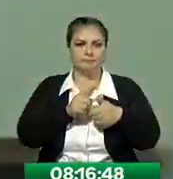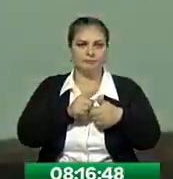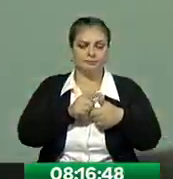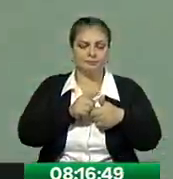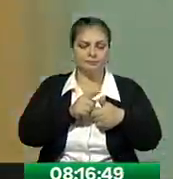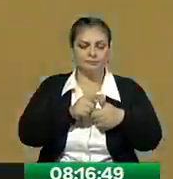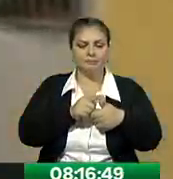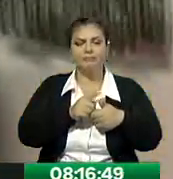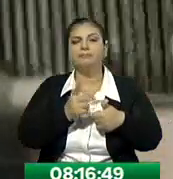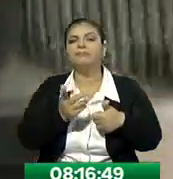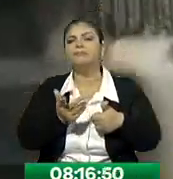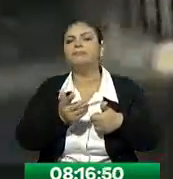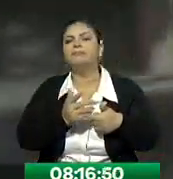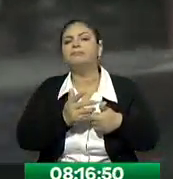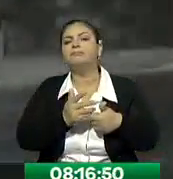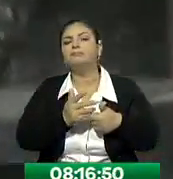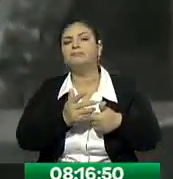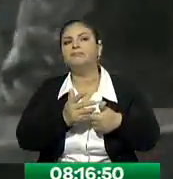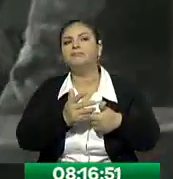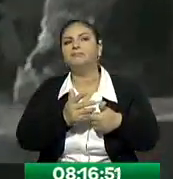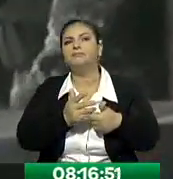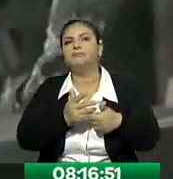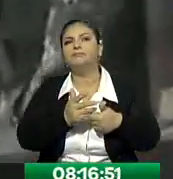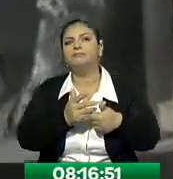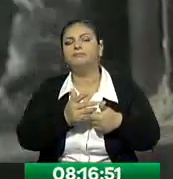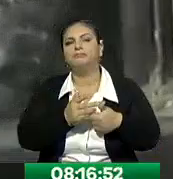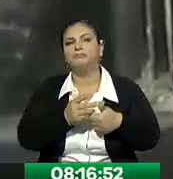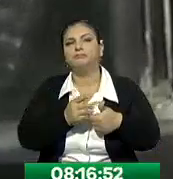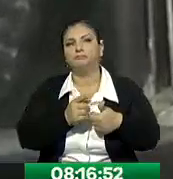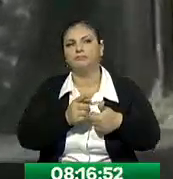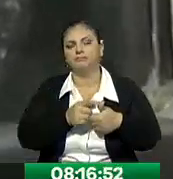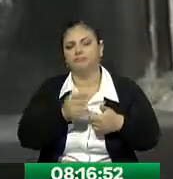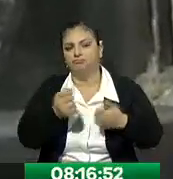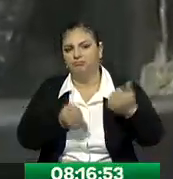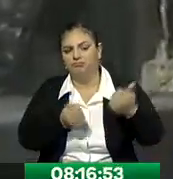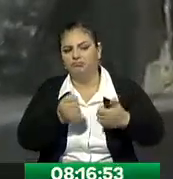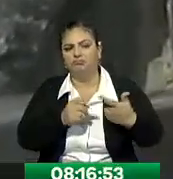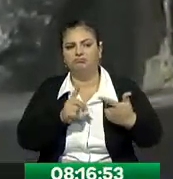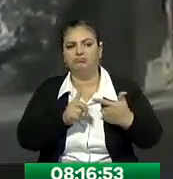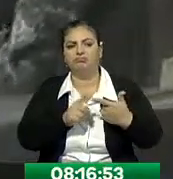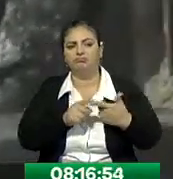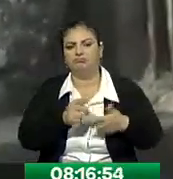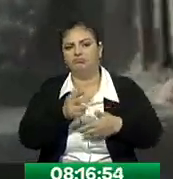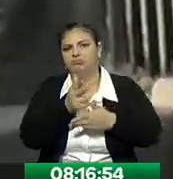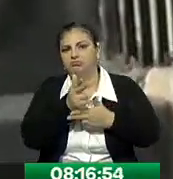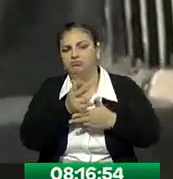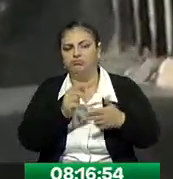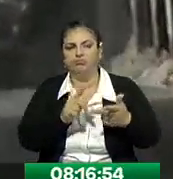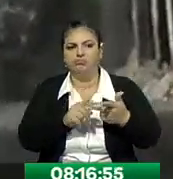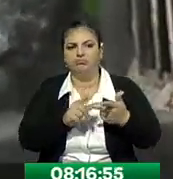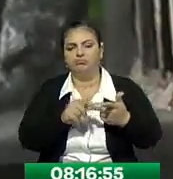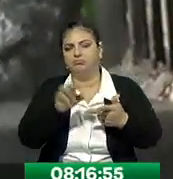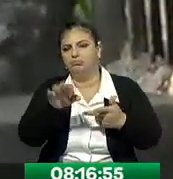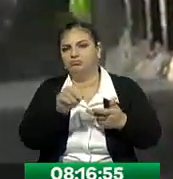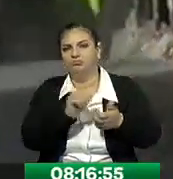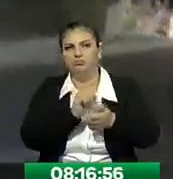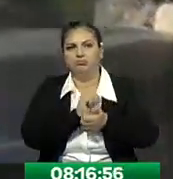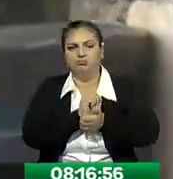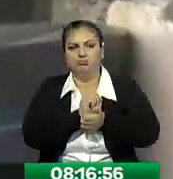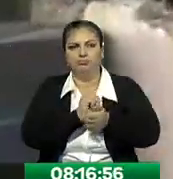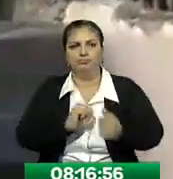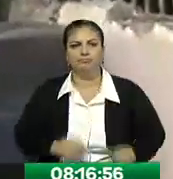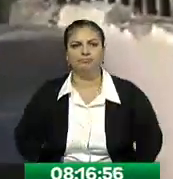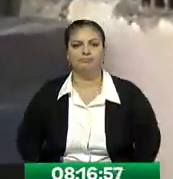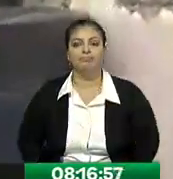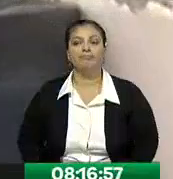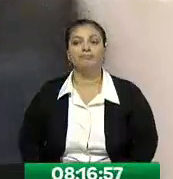cual aparentemente amedrentaban a las víctimas de secuestro extorsivo. Es importante